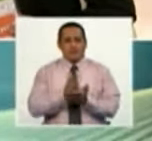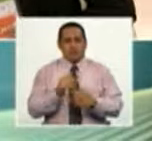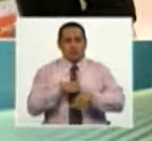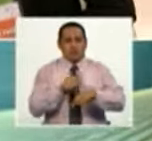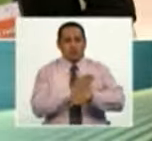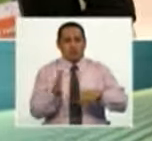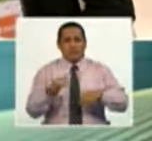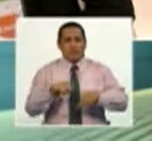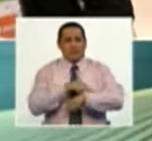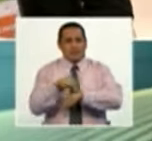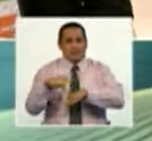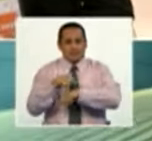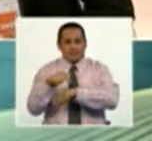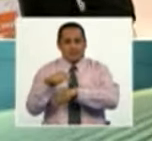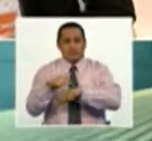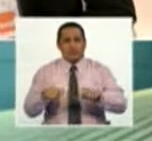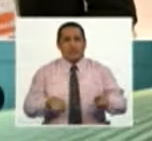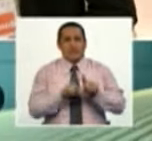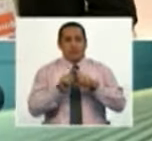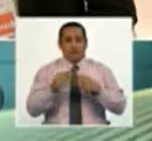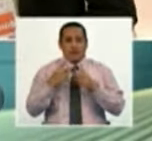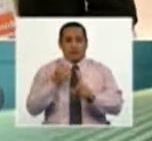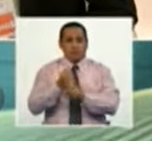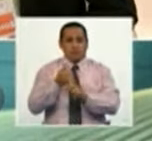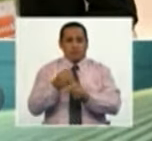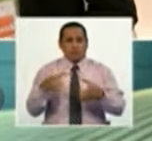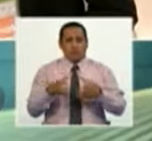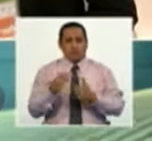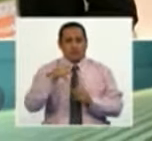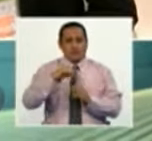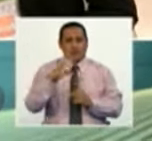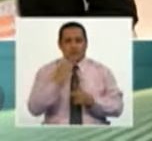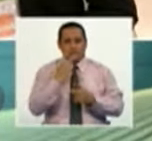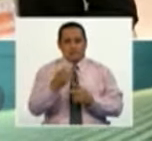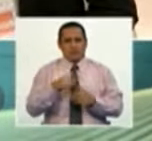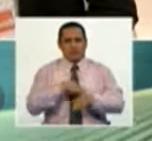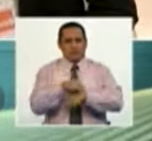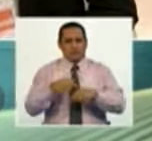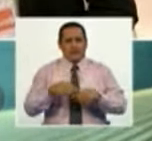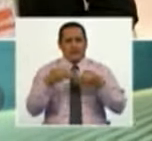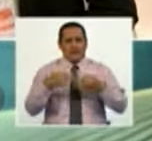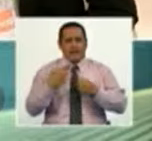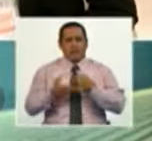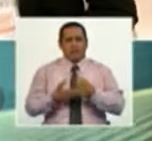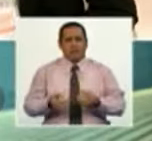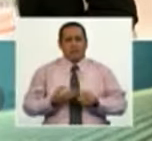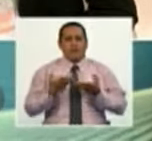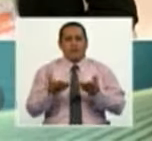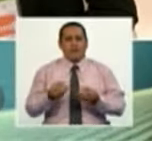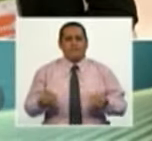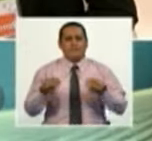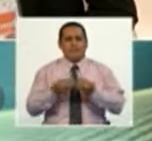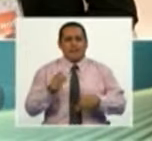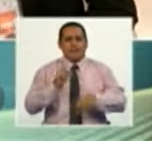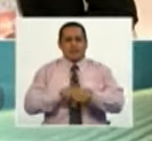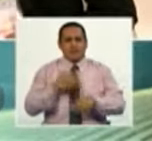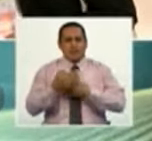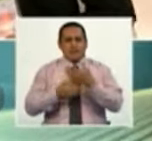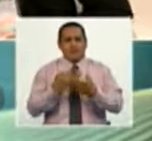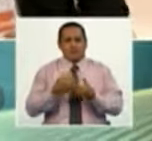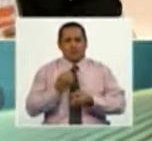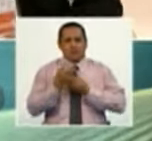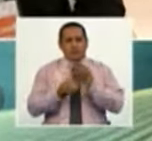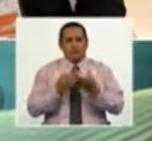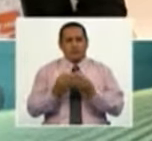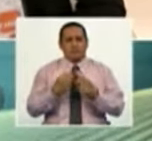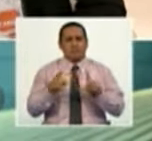disciplinario con plazos un poco más laxos. Y que el propio tribunal considera que es un procedimiento más garantista porque inclusive le dan a él más tiempo para formular sus